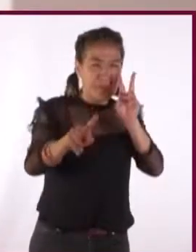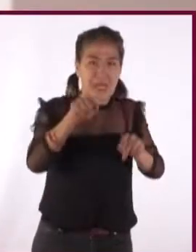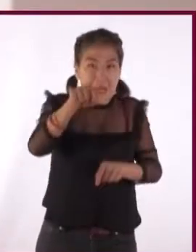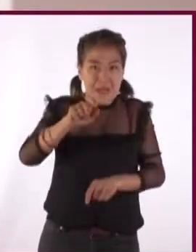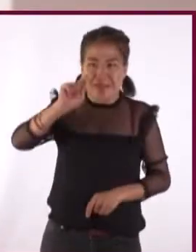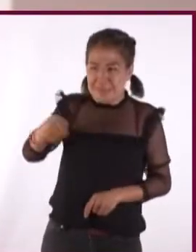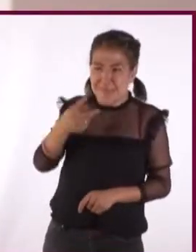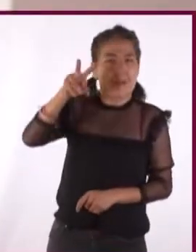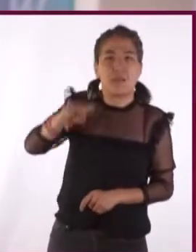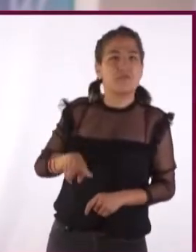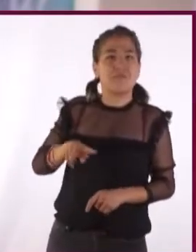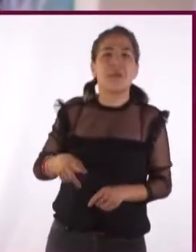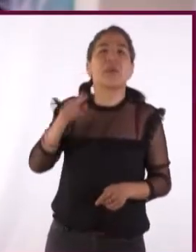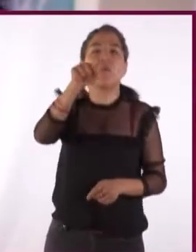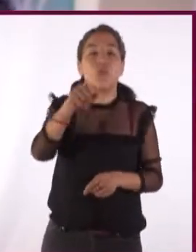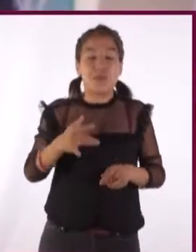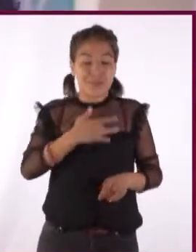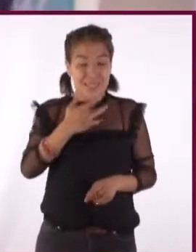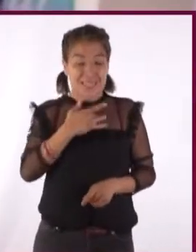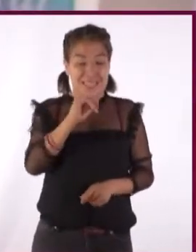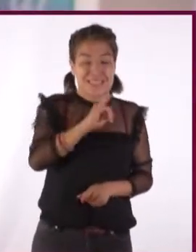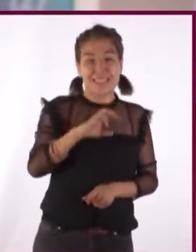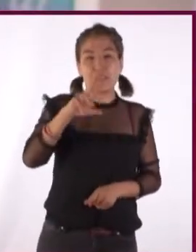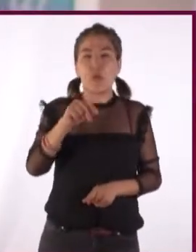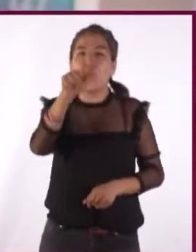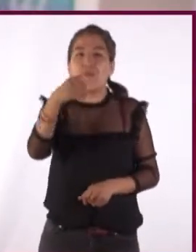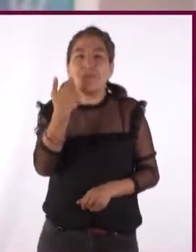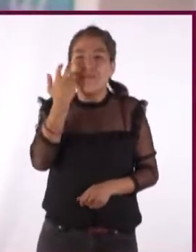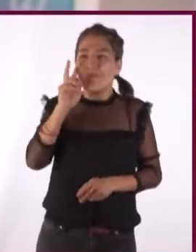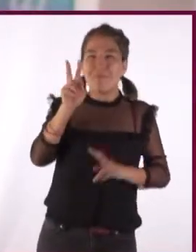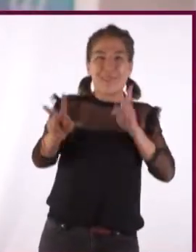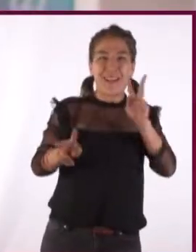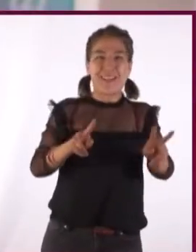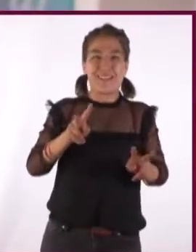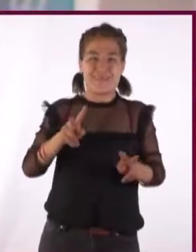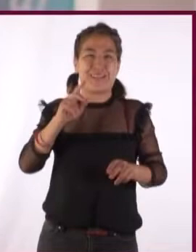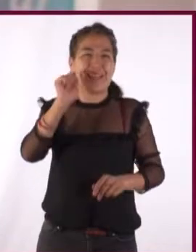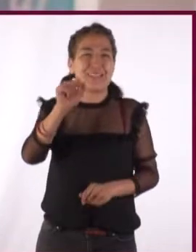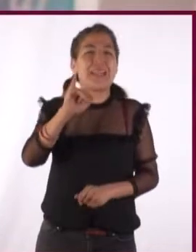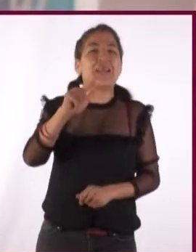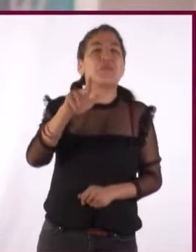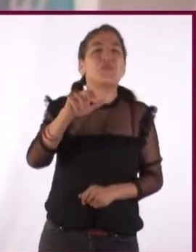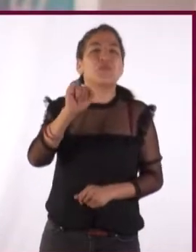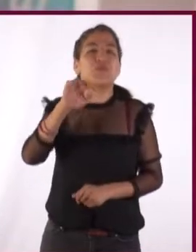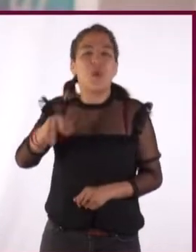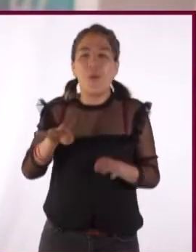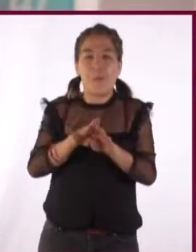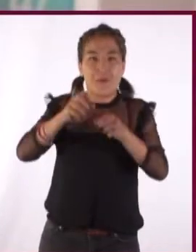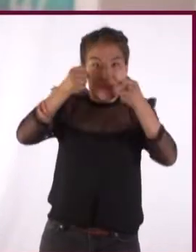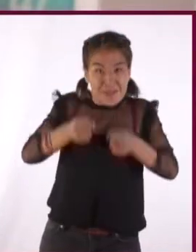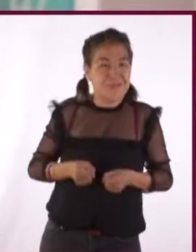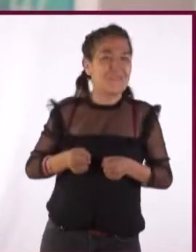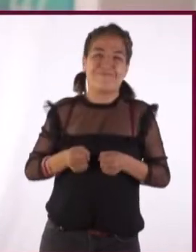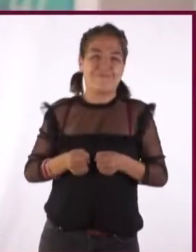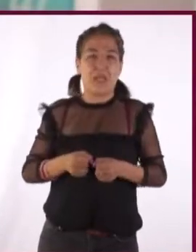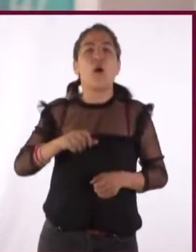lo que buscábamos. Elemental, Ernesto. Bien, pues como te decía, otra imagen clásica de las ilusiones